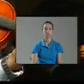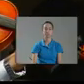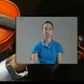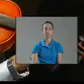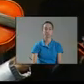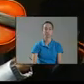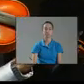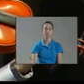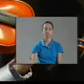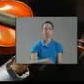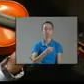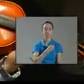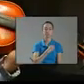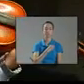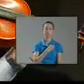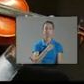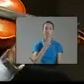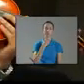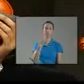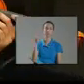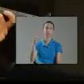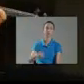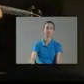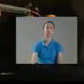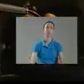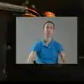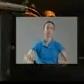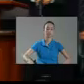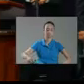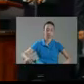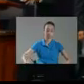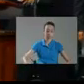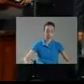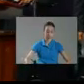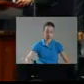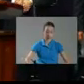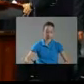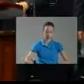quiero decirte, mi rey,